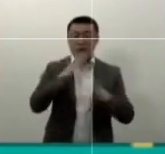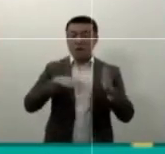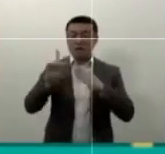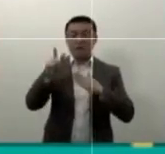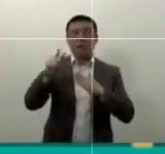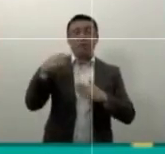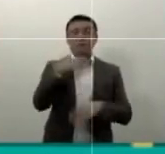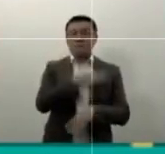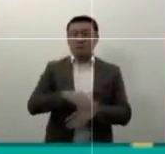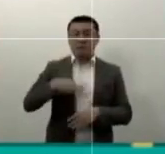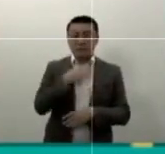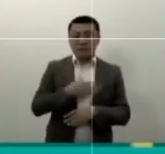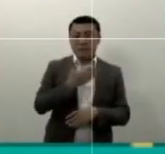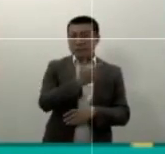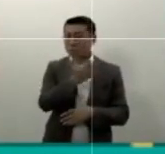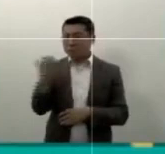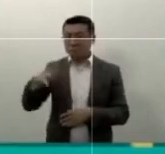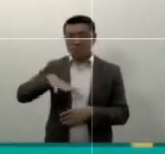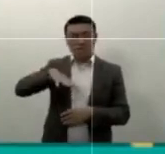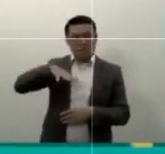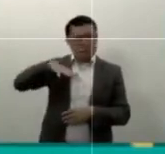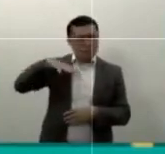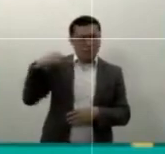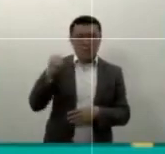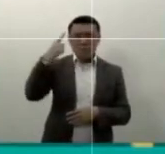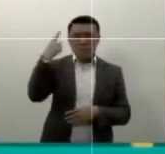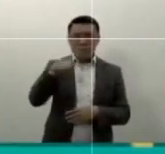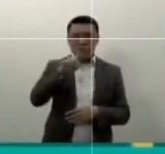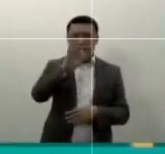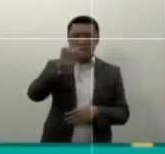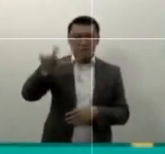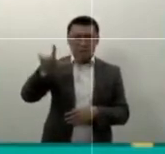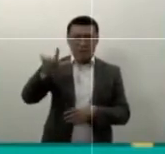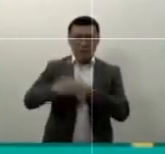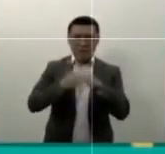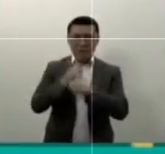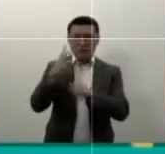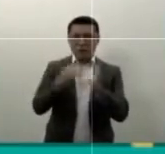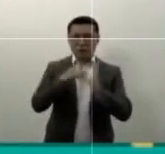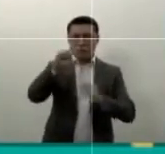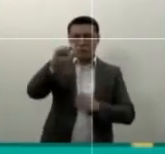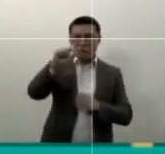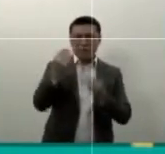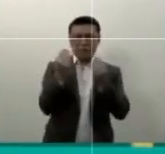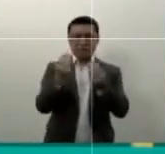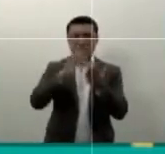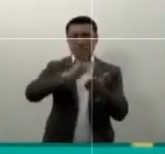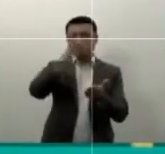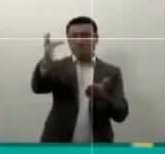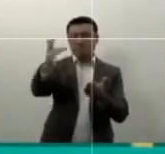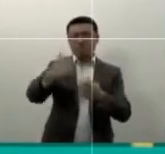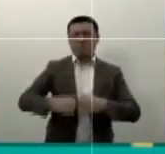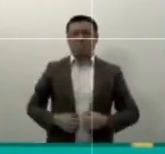muchas felicidades por este enorme esfuerzo para que esta feria se pueda realizar en este año. Muchas gracias.